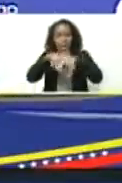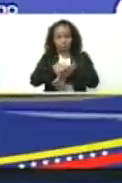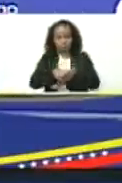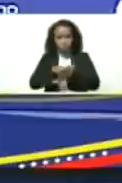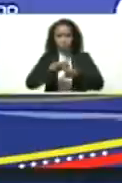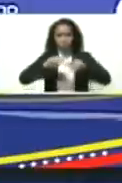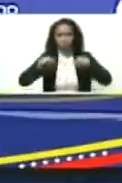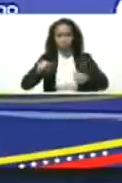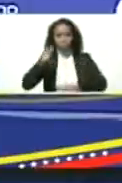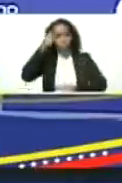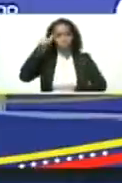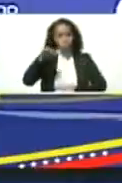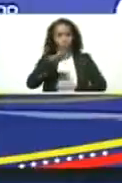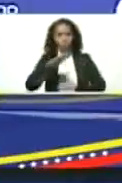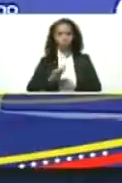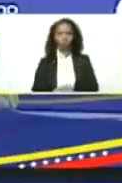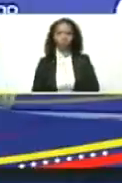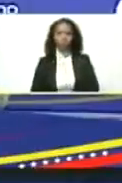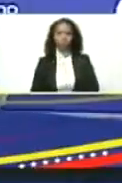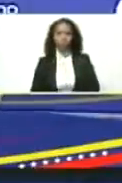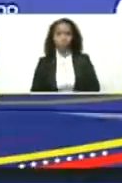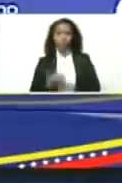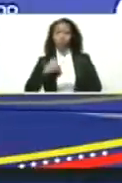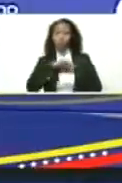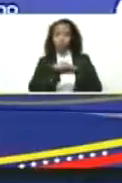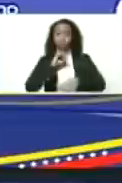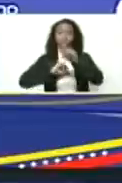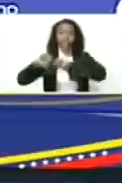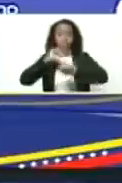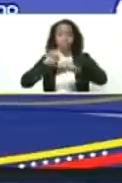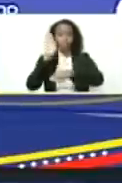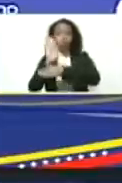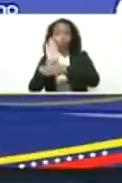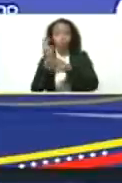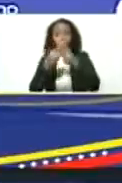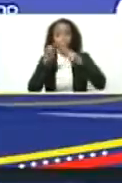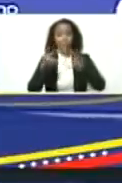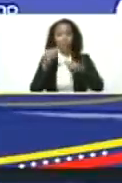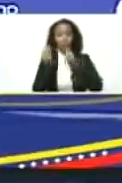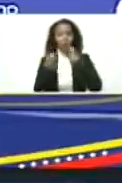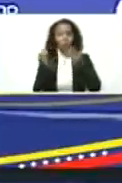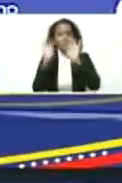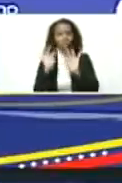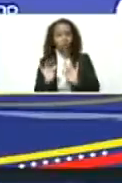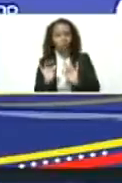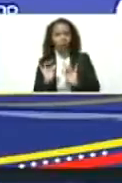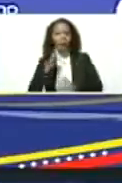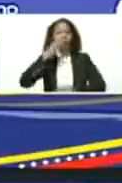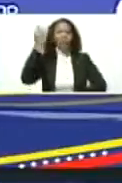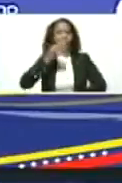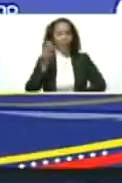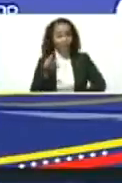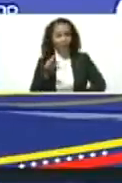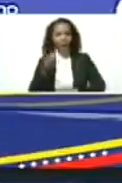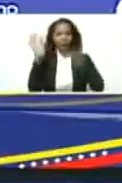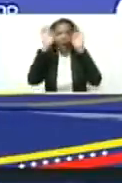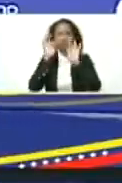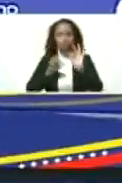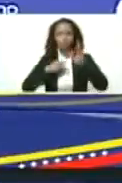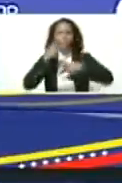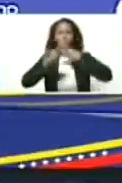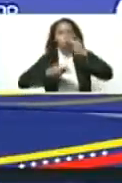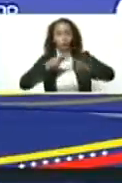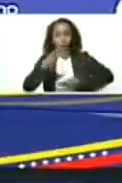territorial y poblacional. Y hemos defendido y preservado la paz por la vía de la verdad, por la vía